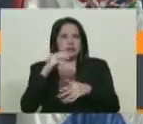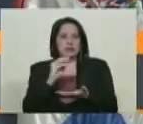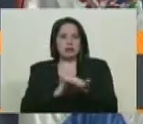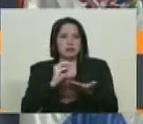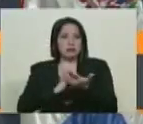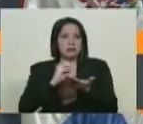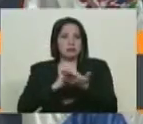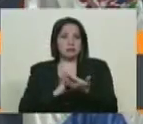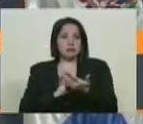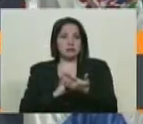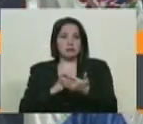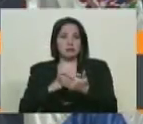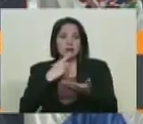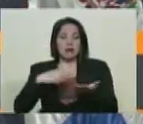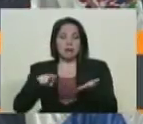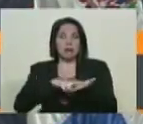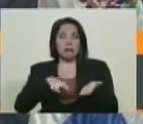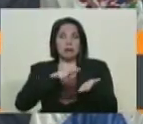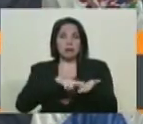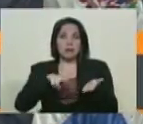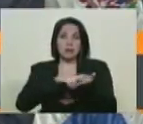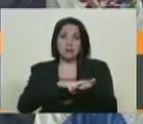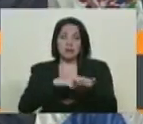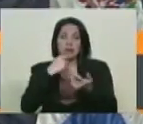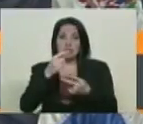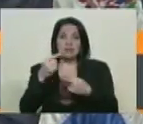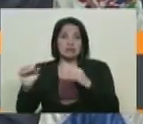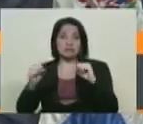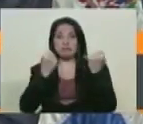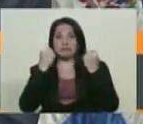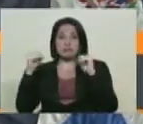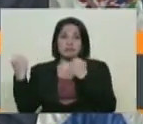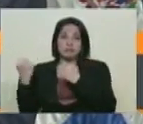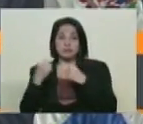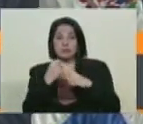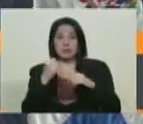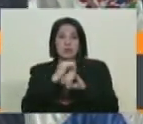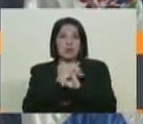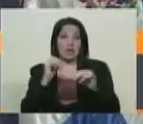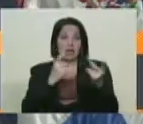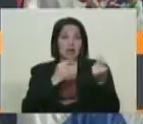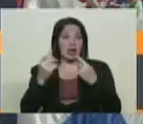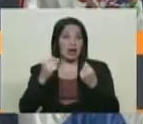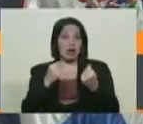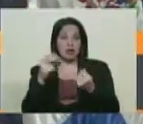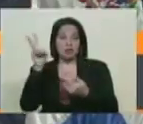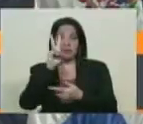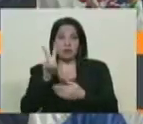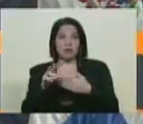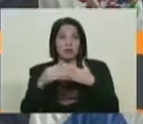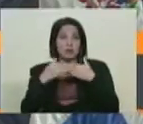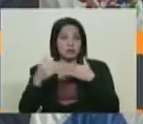Que cese el bloqueo financiero contra Venezuela, que cesen las sanciones,